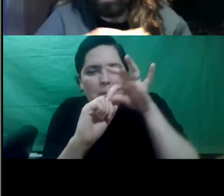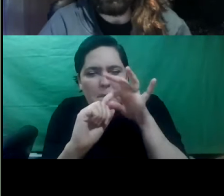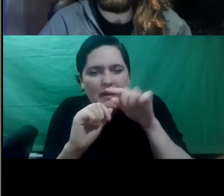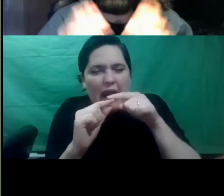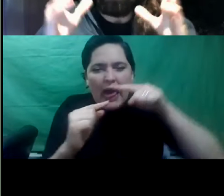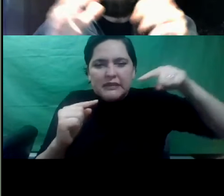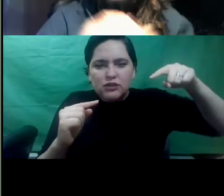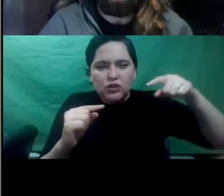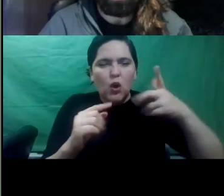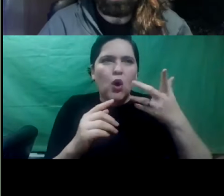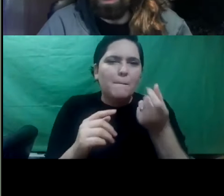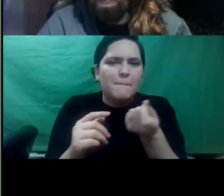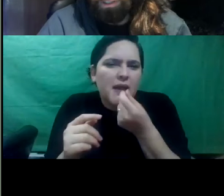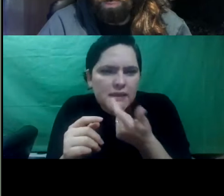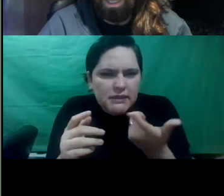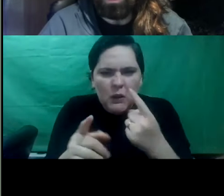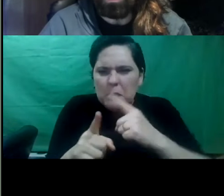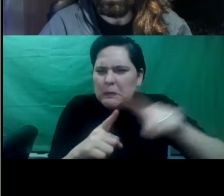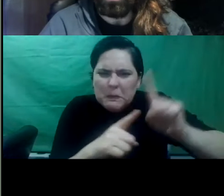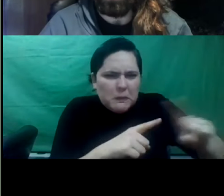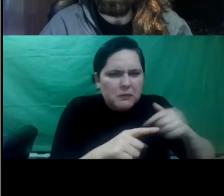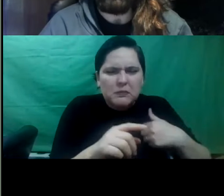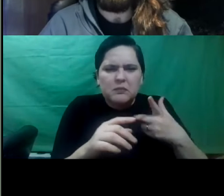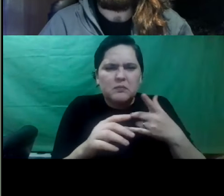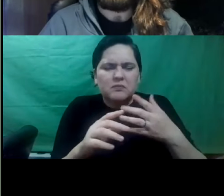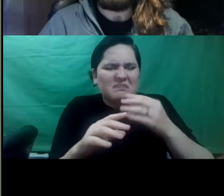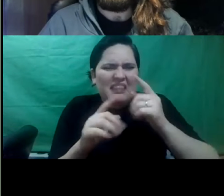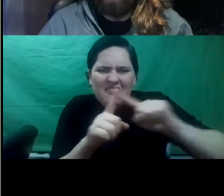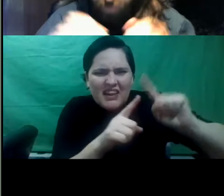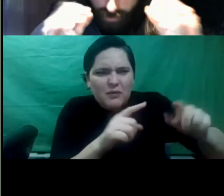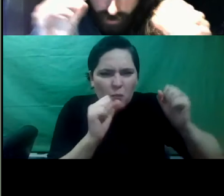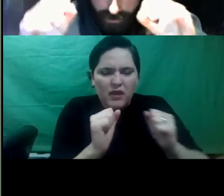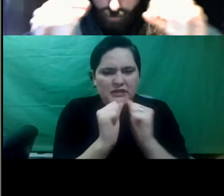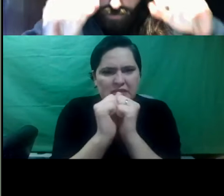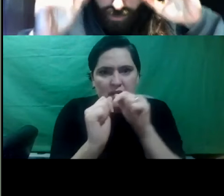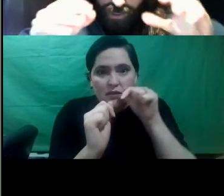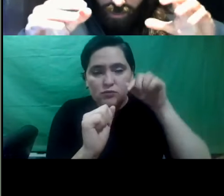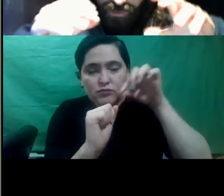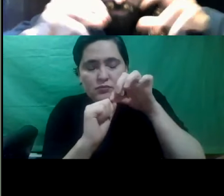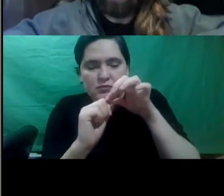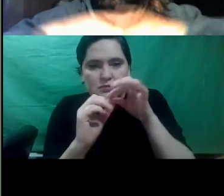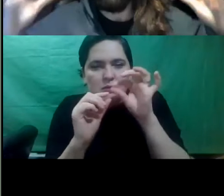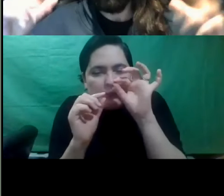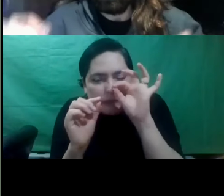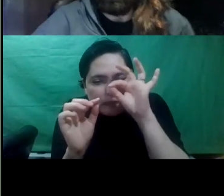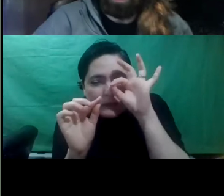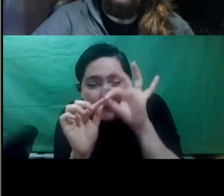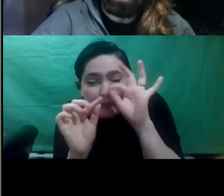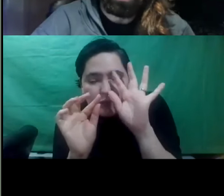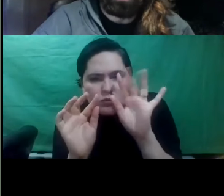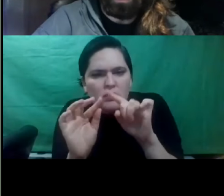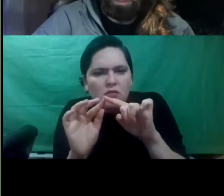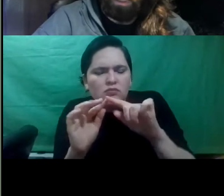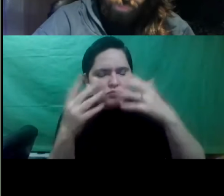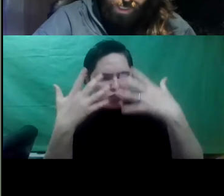administramos un fármaco, si damos un pulso de estimulación magnética transcraneal, que son perturbaciones a escalas específicas, ¿qué ocurre a